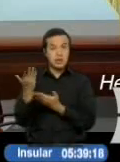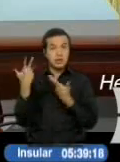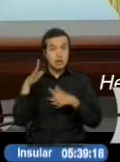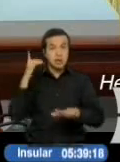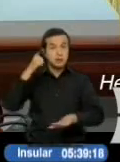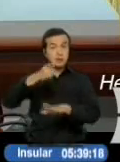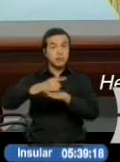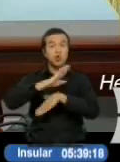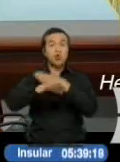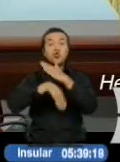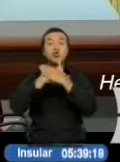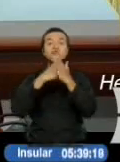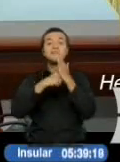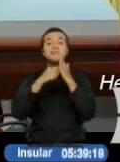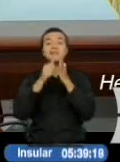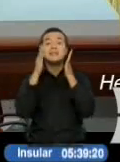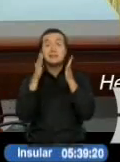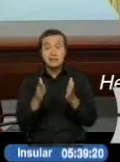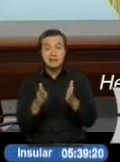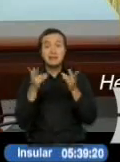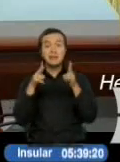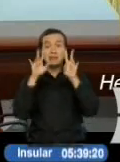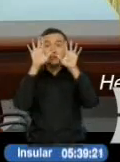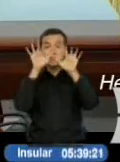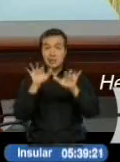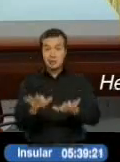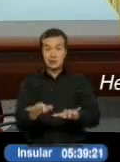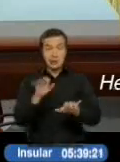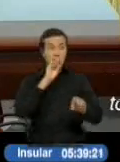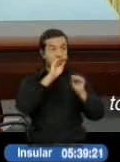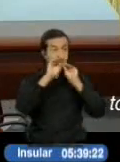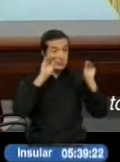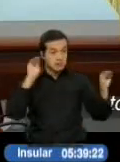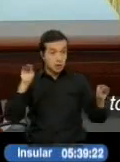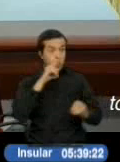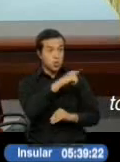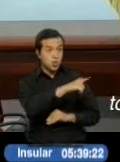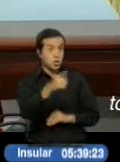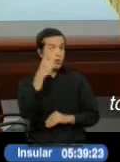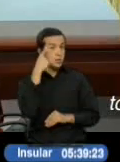todos los ministros y ministras, así como a las secretarías de Estado, que